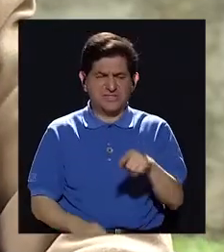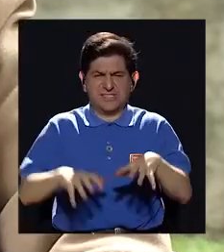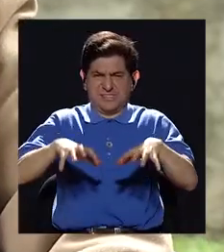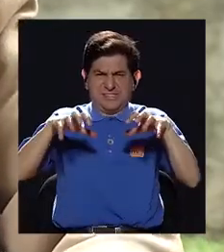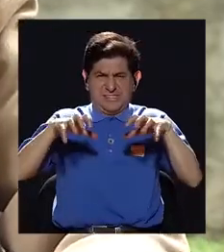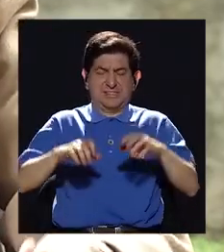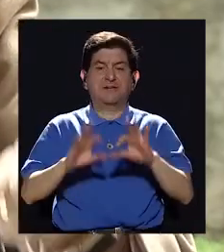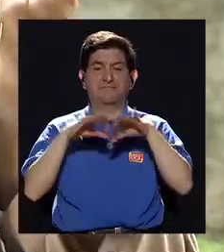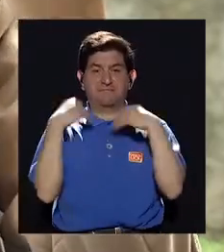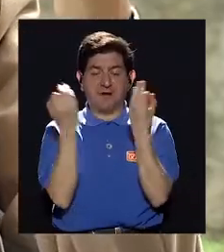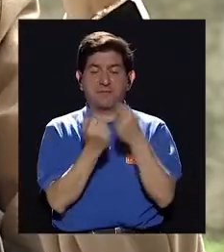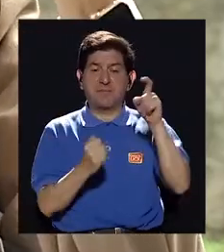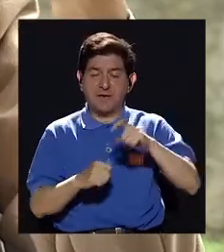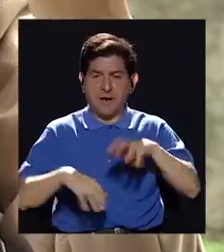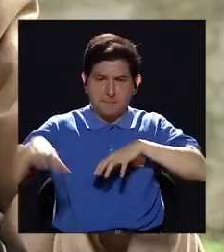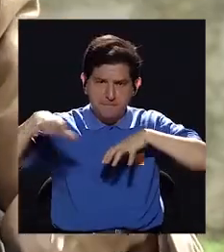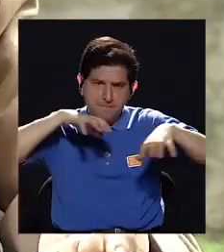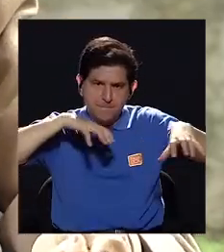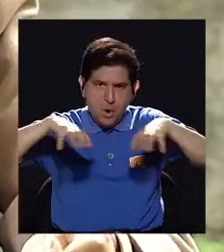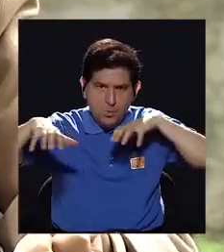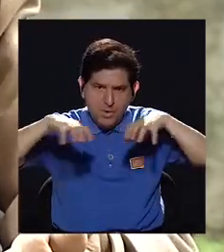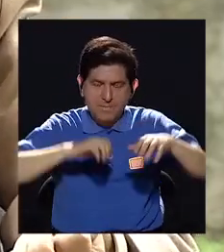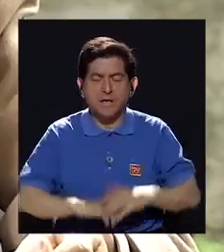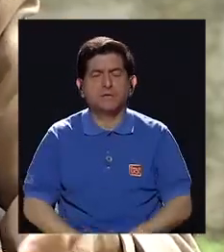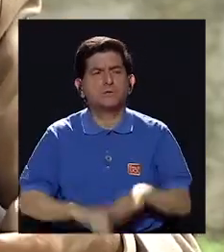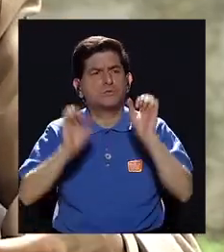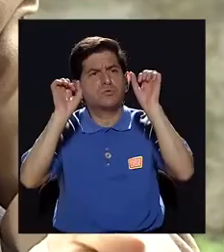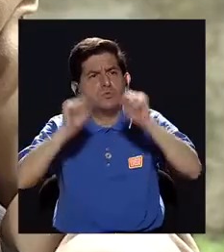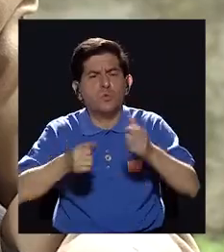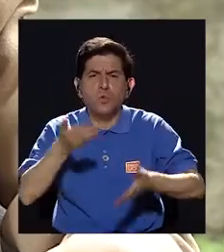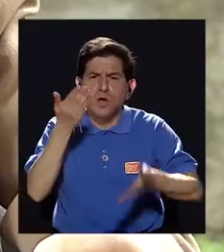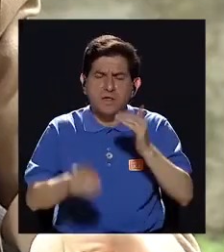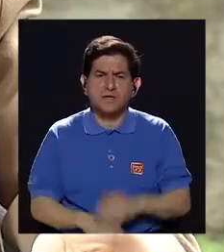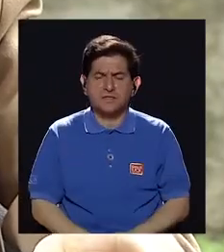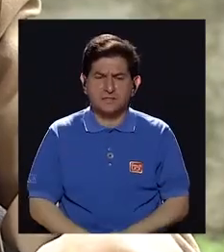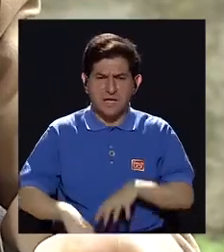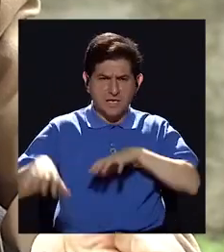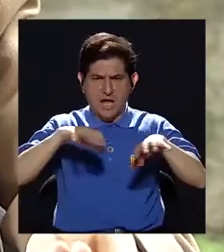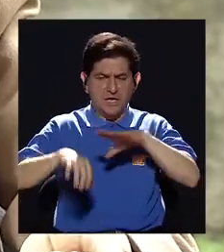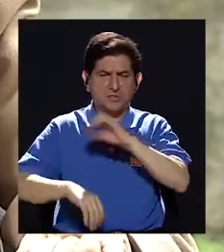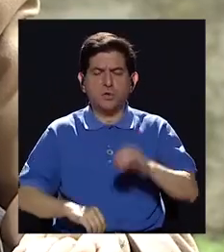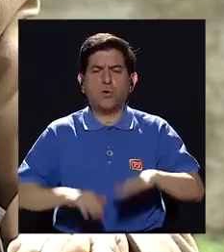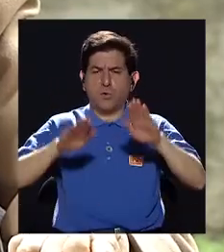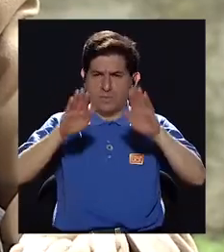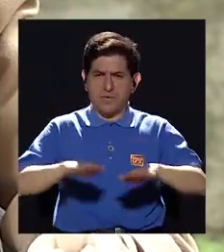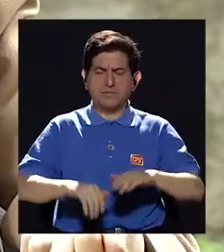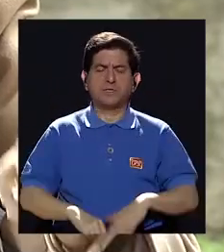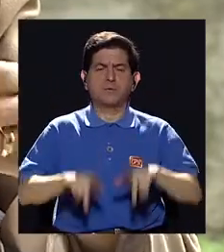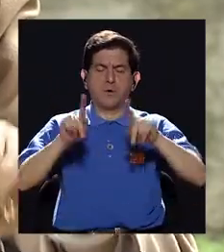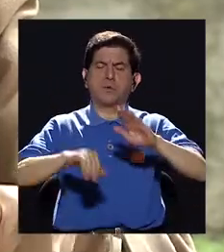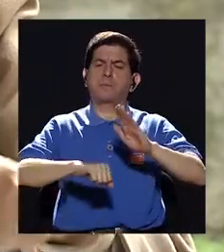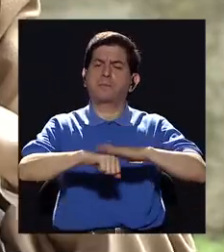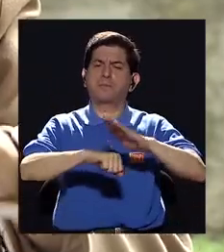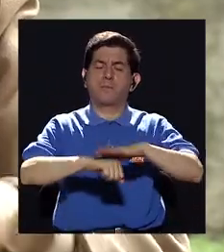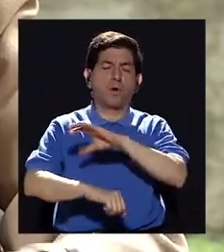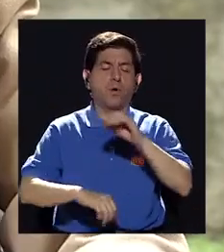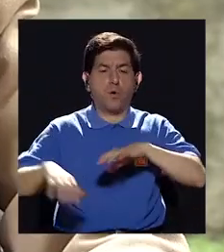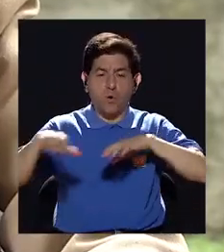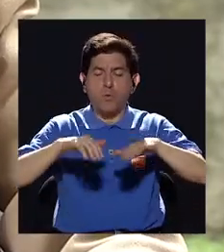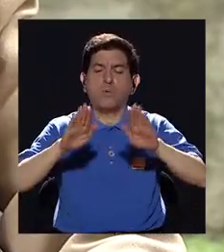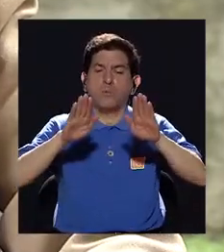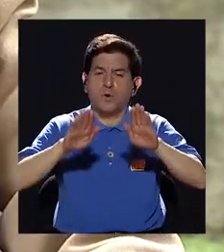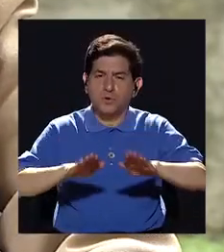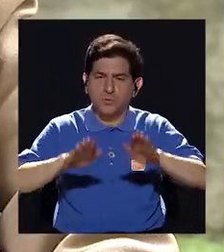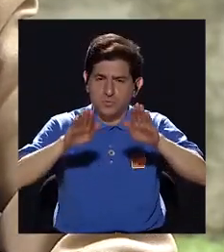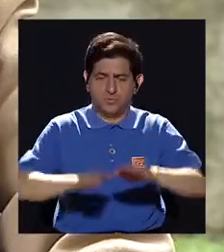los familiares deben de hacer movimientos. Podría ser activos y pasivos, si la persona lo permite, y si no, pues